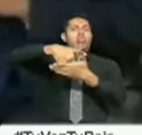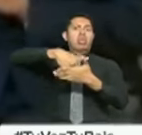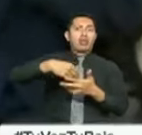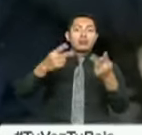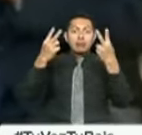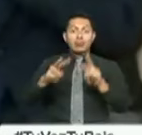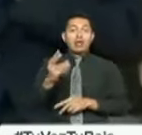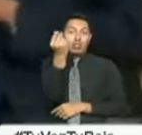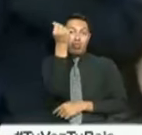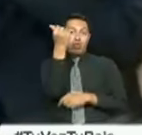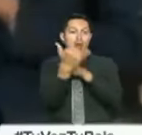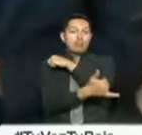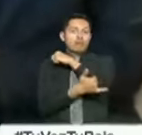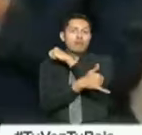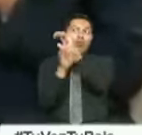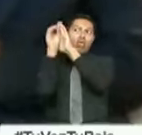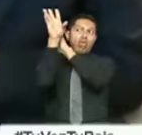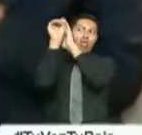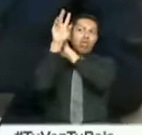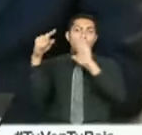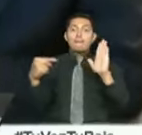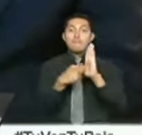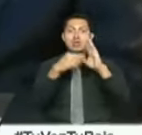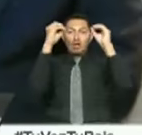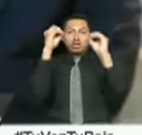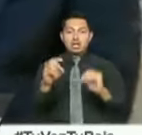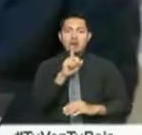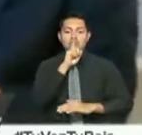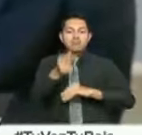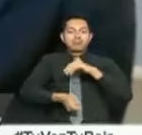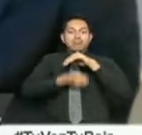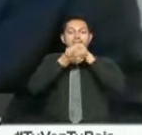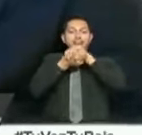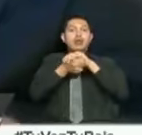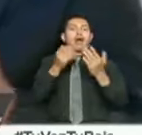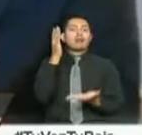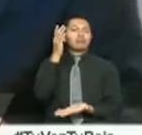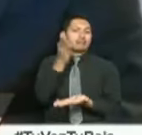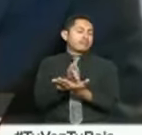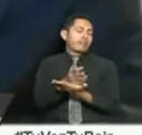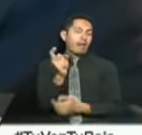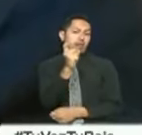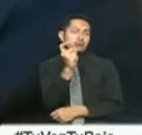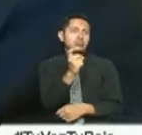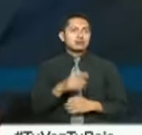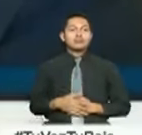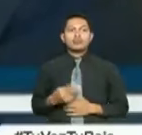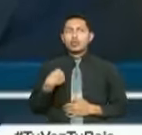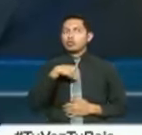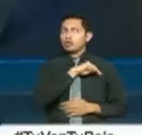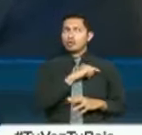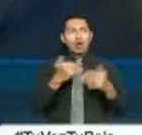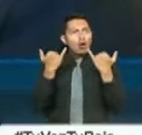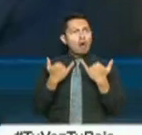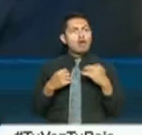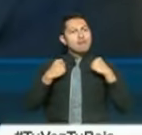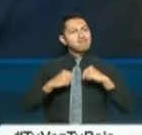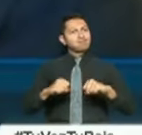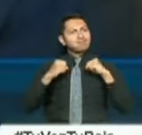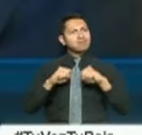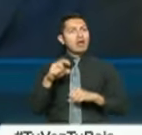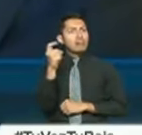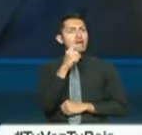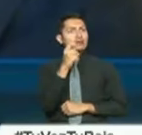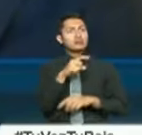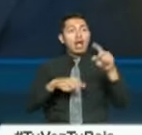fiscales. Hay cosas, luchas clásicas, tradicionales del movimiento de los no alineados que todavía no se logran su triunfo, por lo tanto tienen que